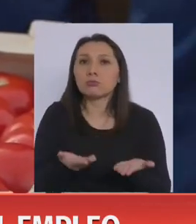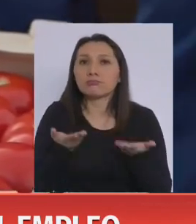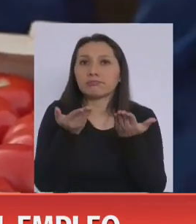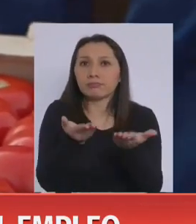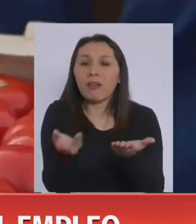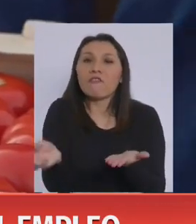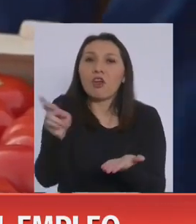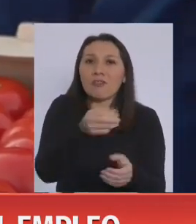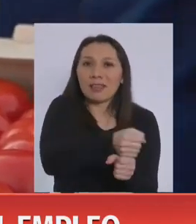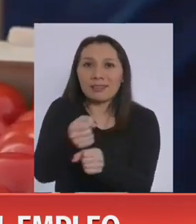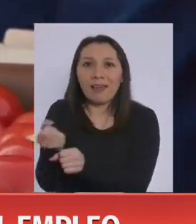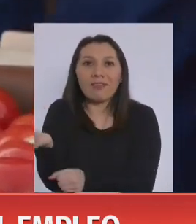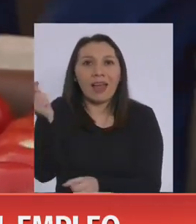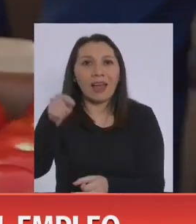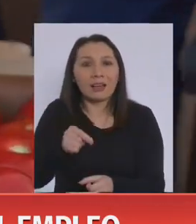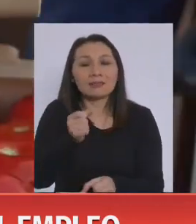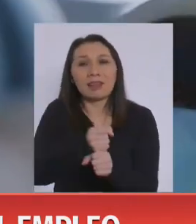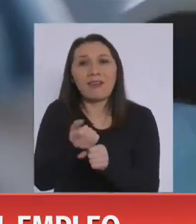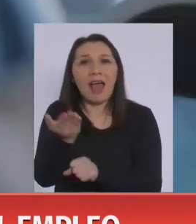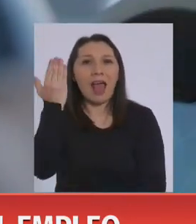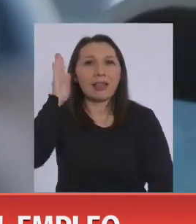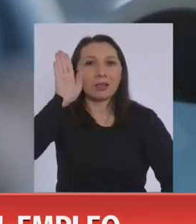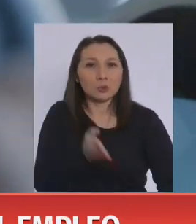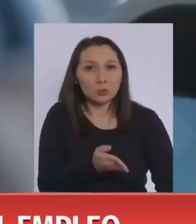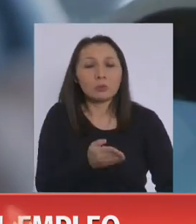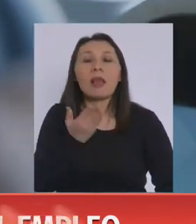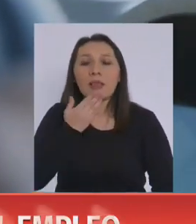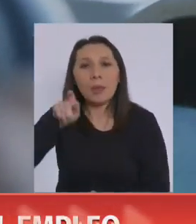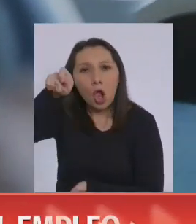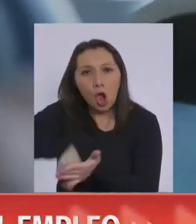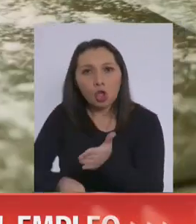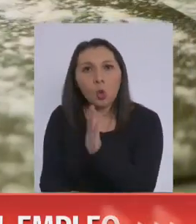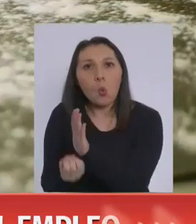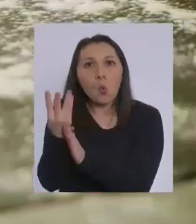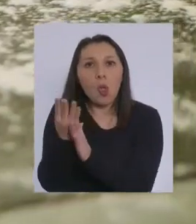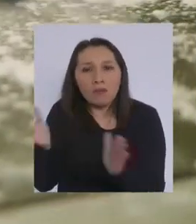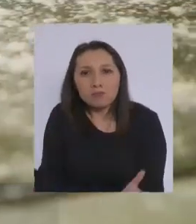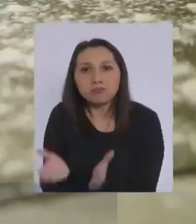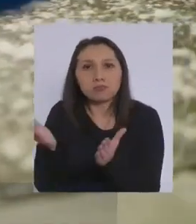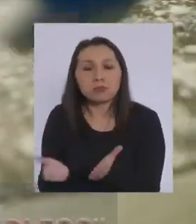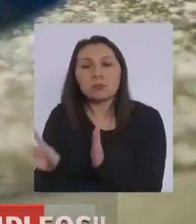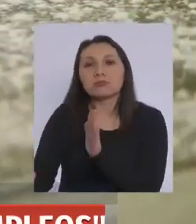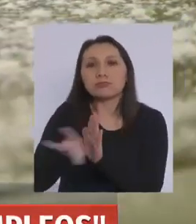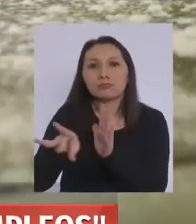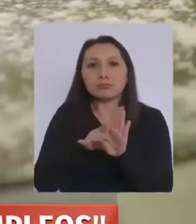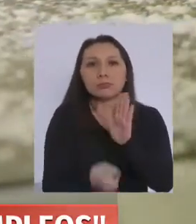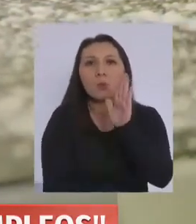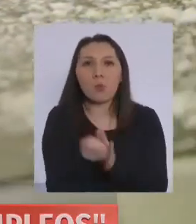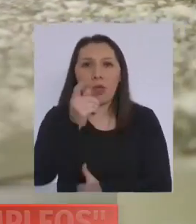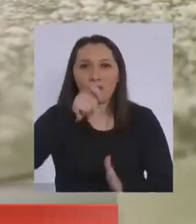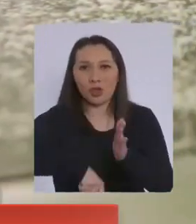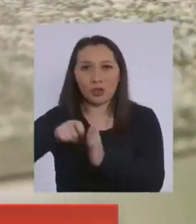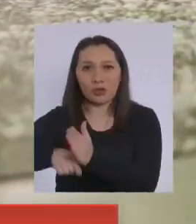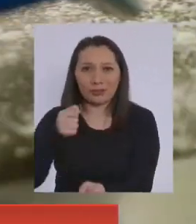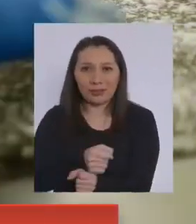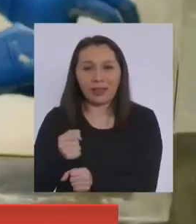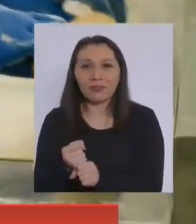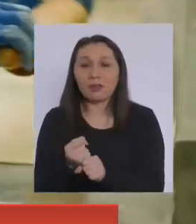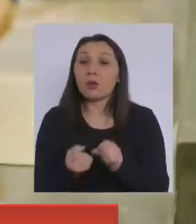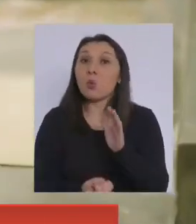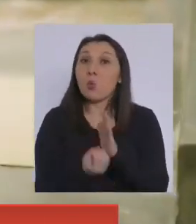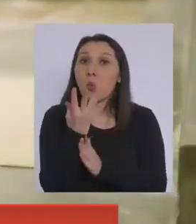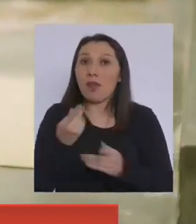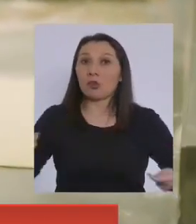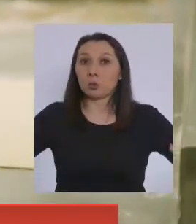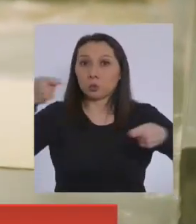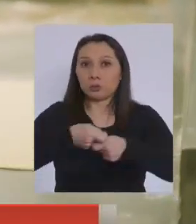aquellos trabajadores que han tenido que despedir o que han tenido que mover hacia la ley de protección al empleo. Es un incentivo de 160 mil pesos